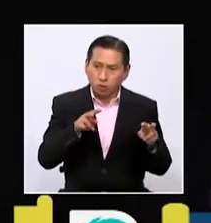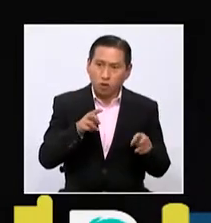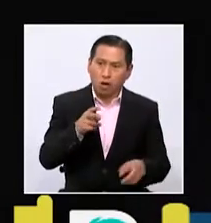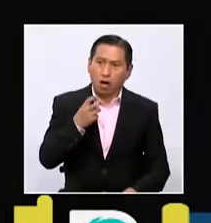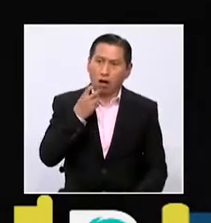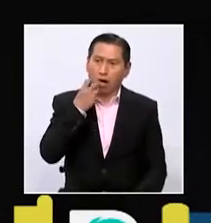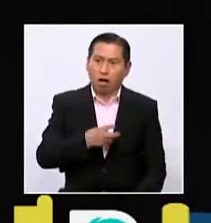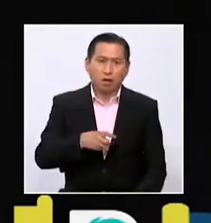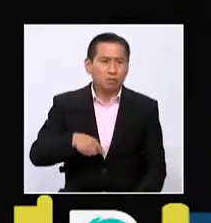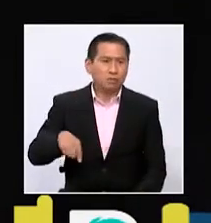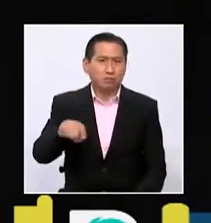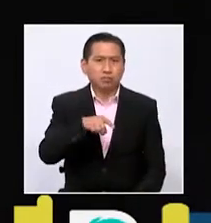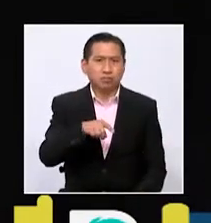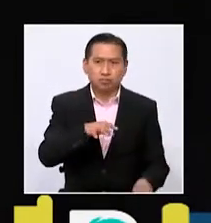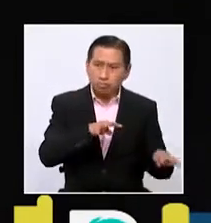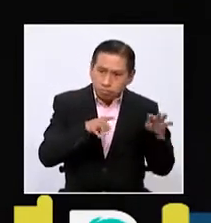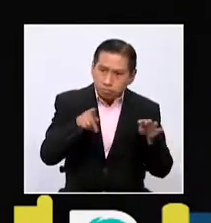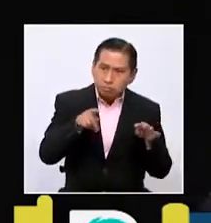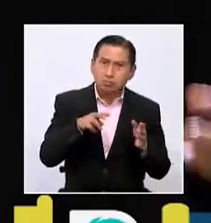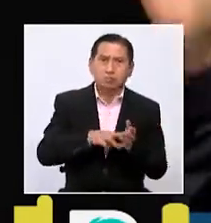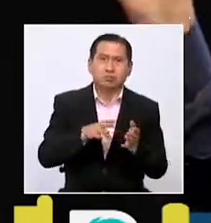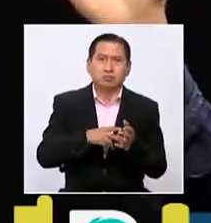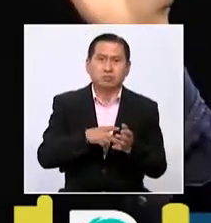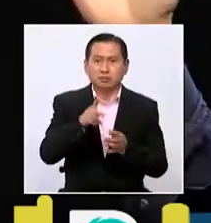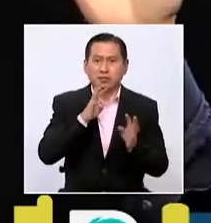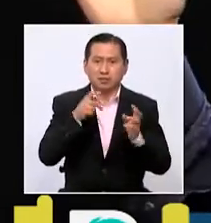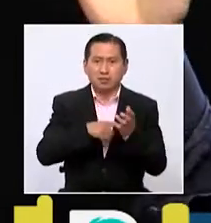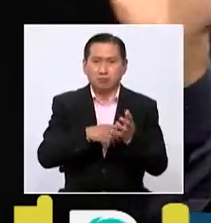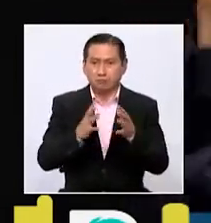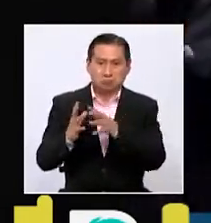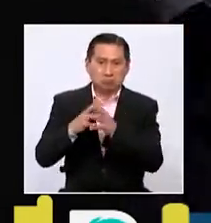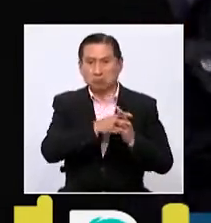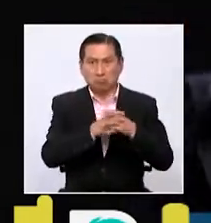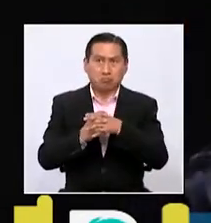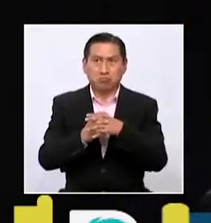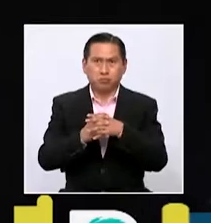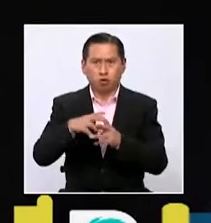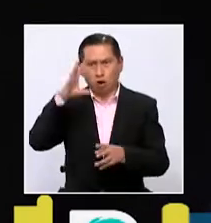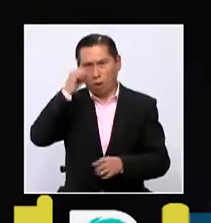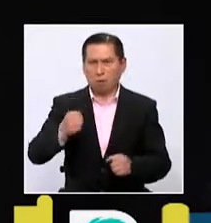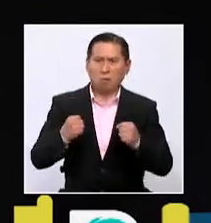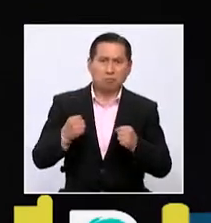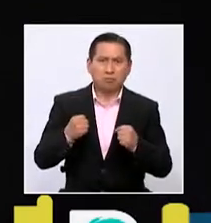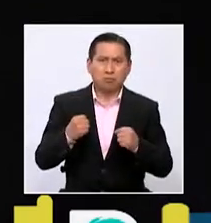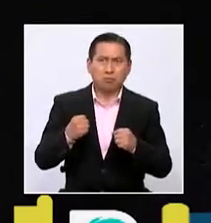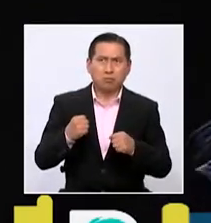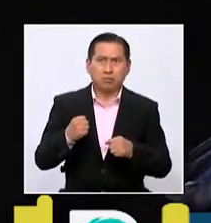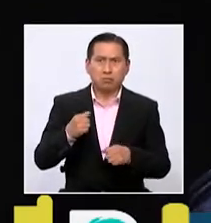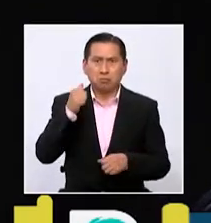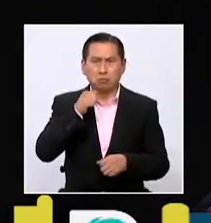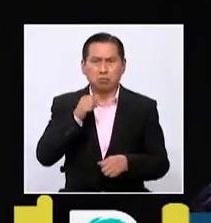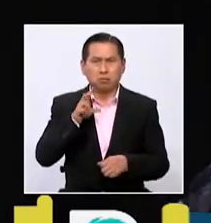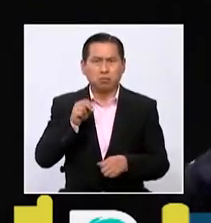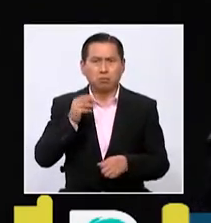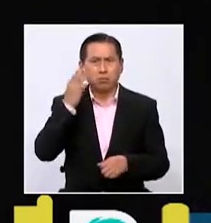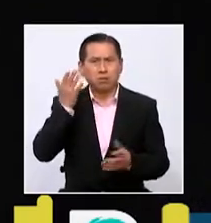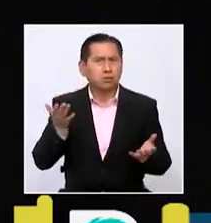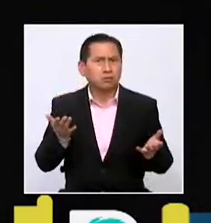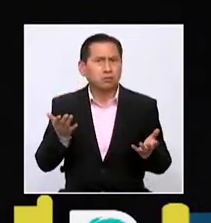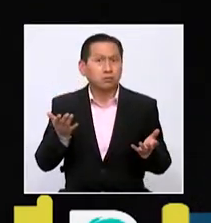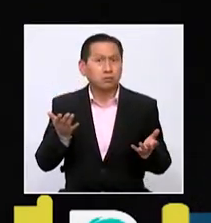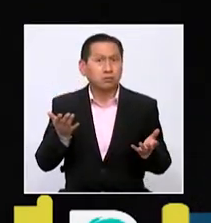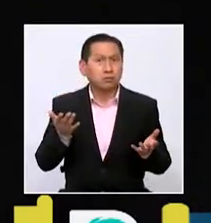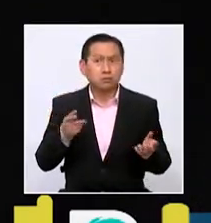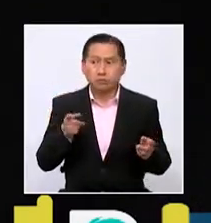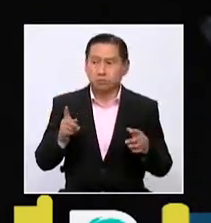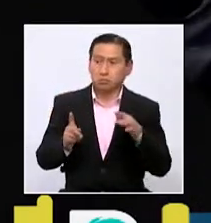impactados de ver, es decir, cuando tú hablas de lucha, es de hombres. ¿Por qué no de mujeres? Y esto,